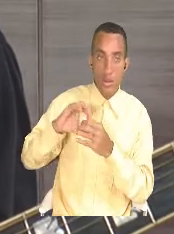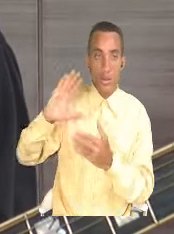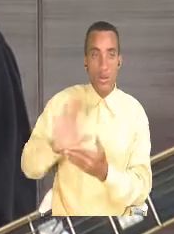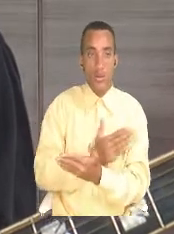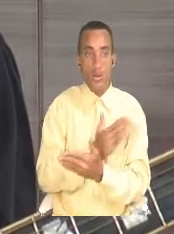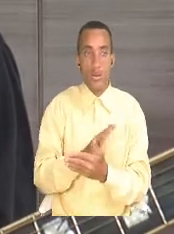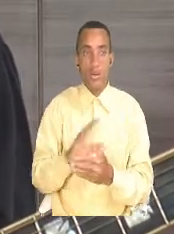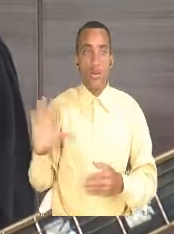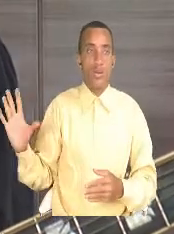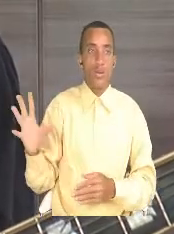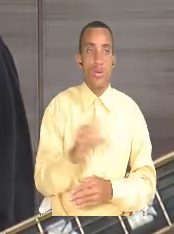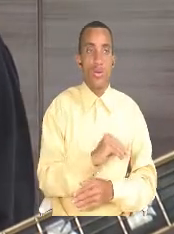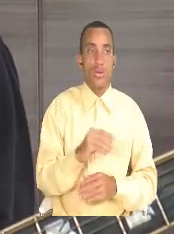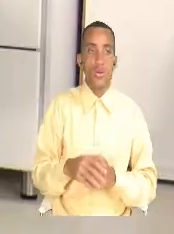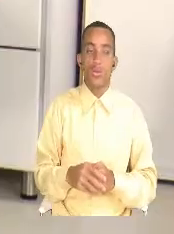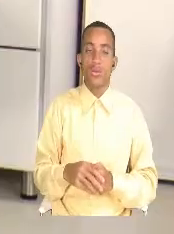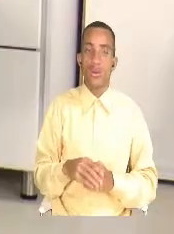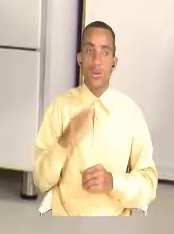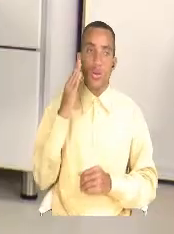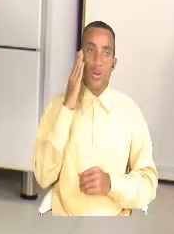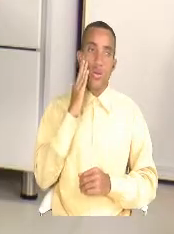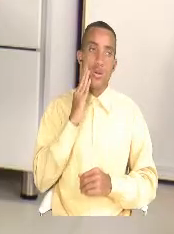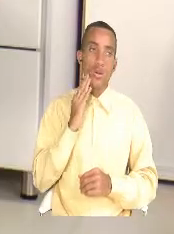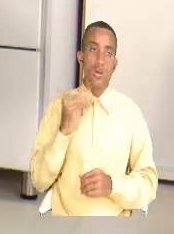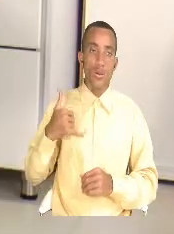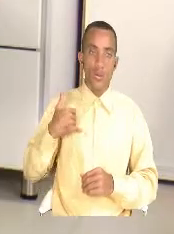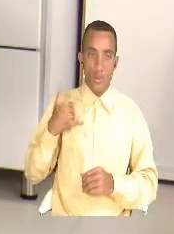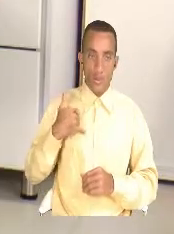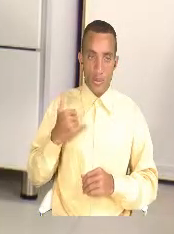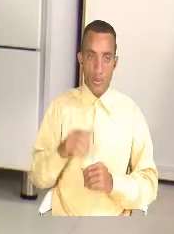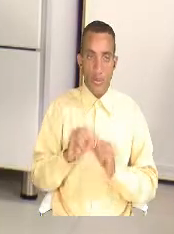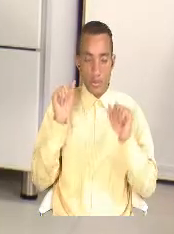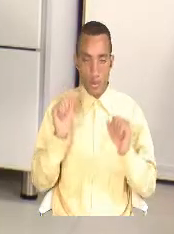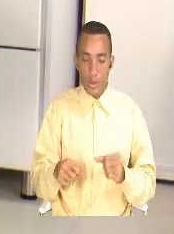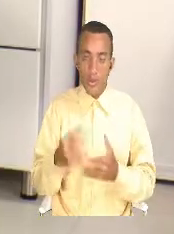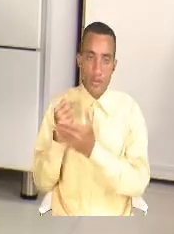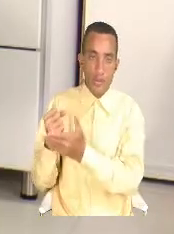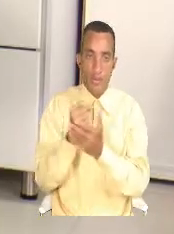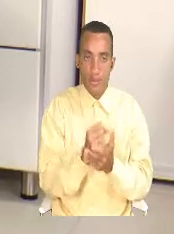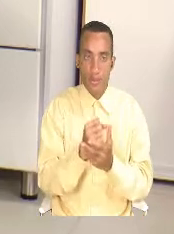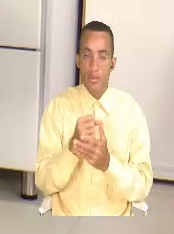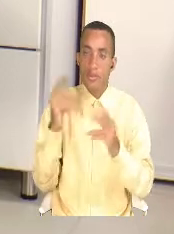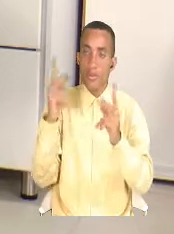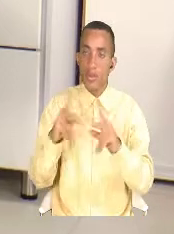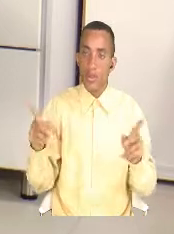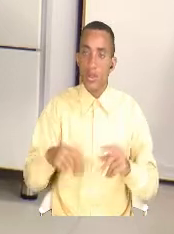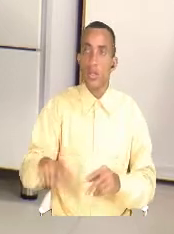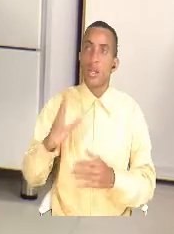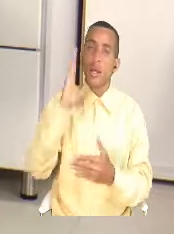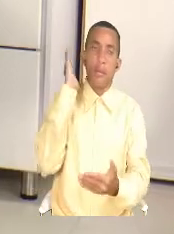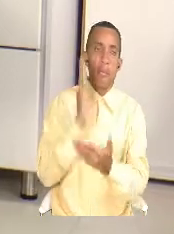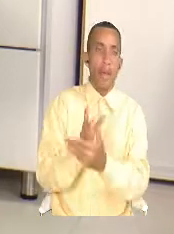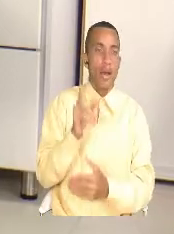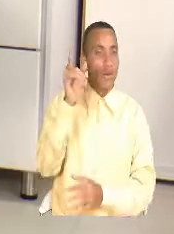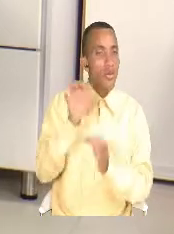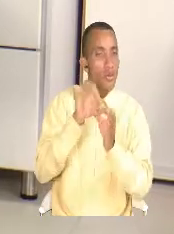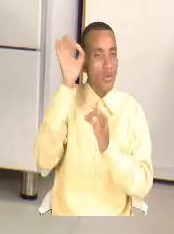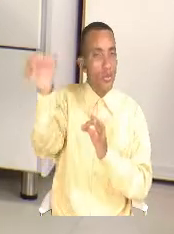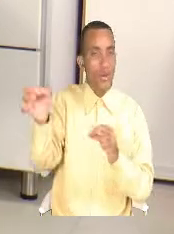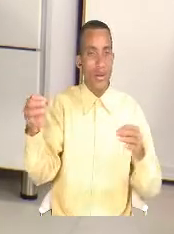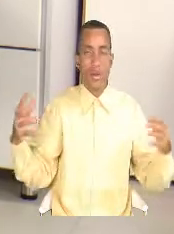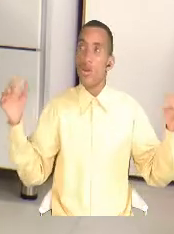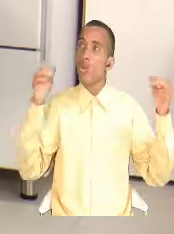todos los jóvenes, con el fin de poder también ayudar a las personas víctimas en Mocoa. Hoy vamos a tener como